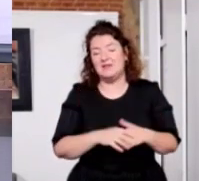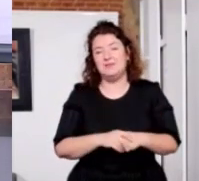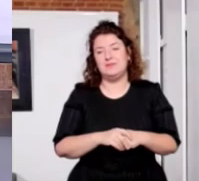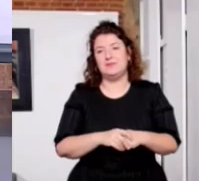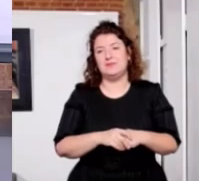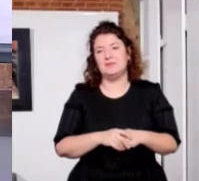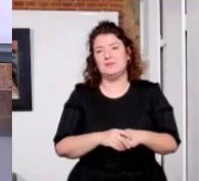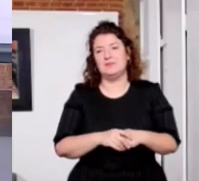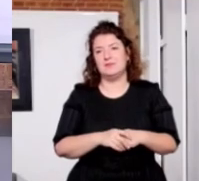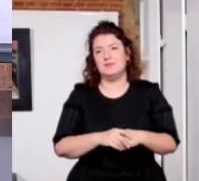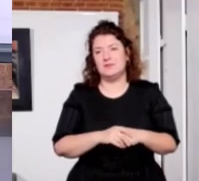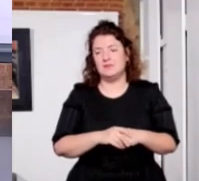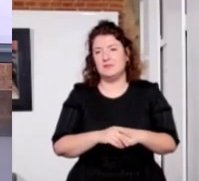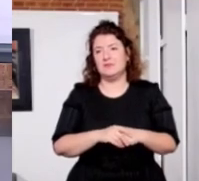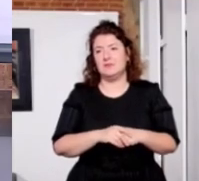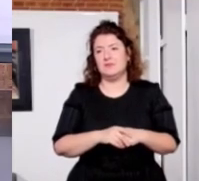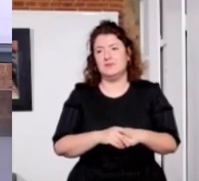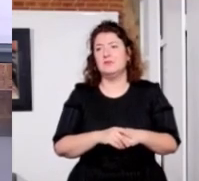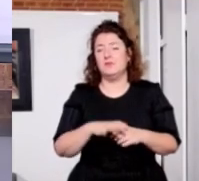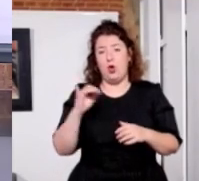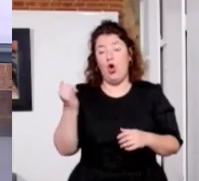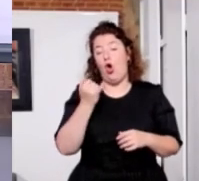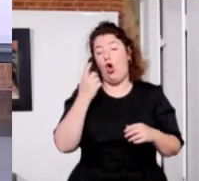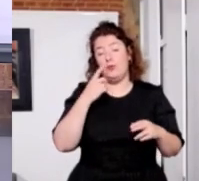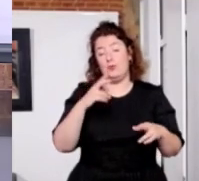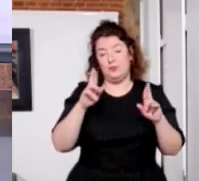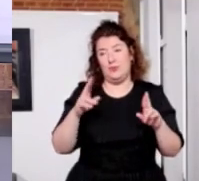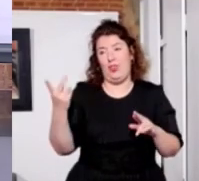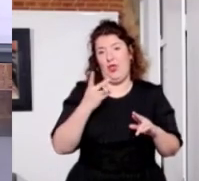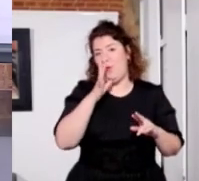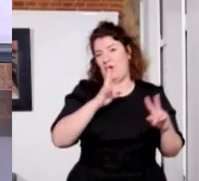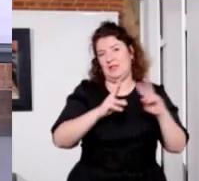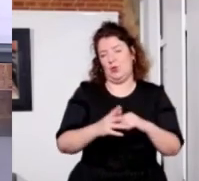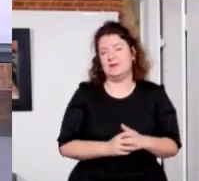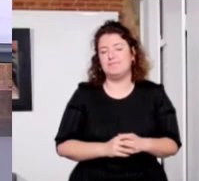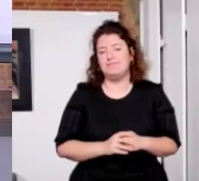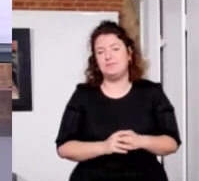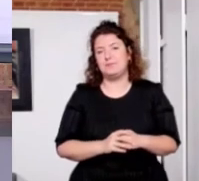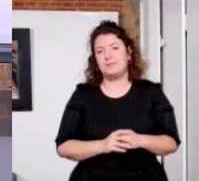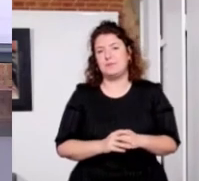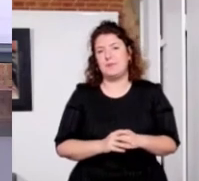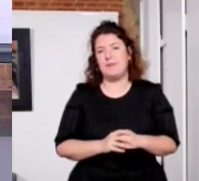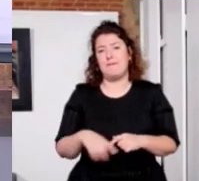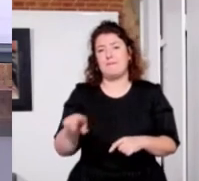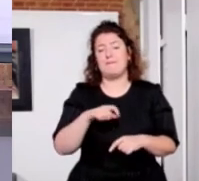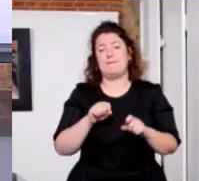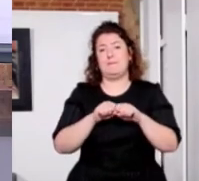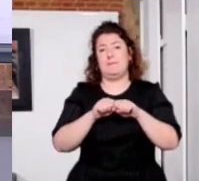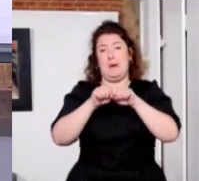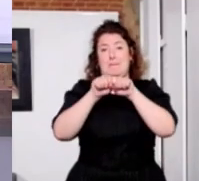lo traslada Javier y os da las gracias a los dos por vuestra respuesta. Y desde una plataforma que